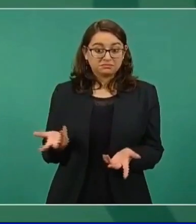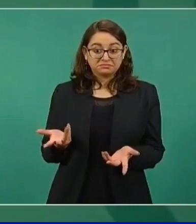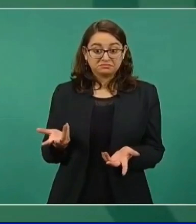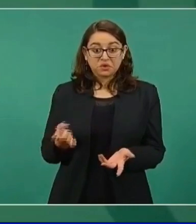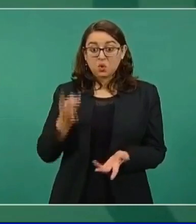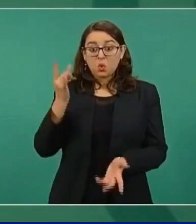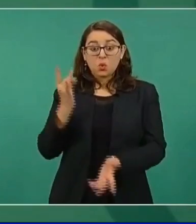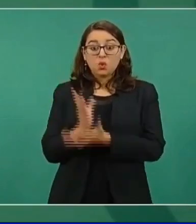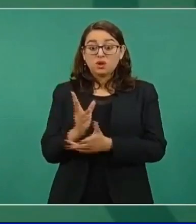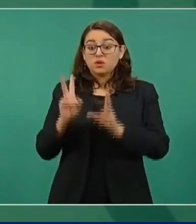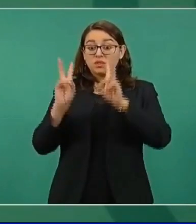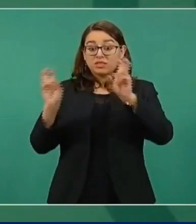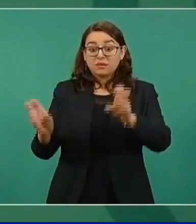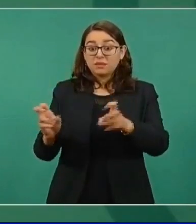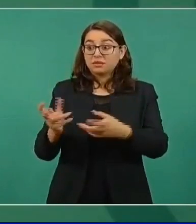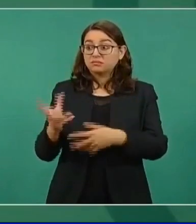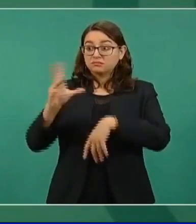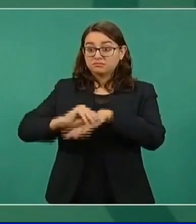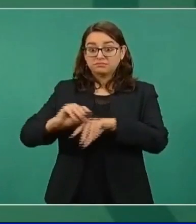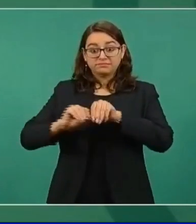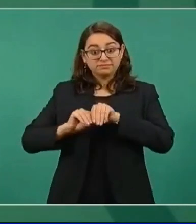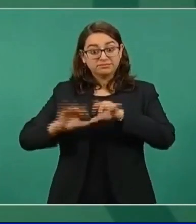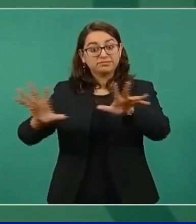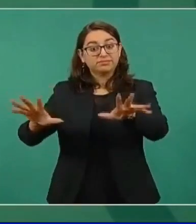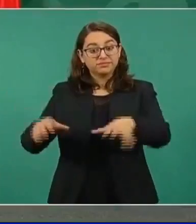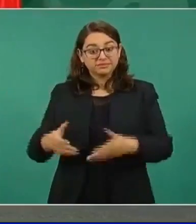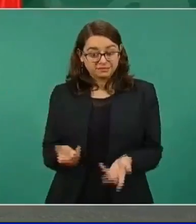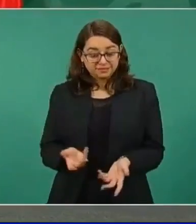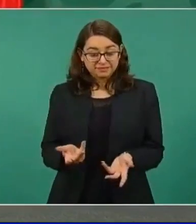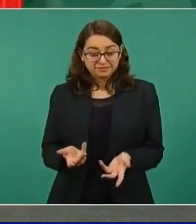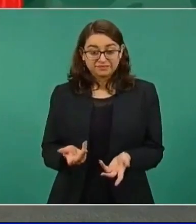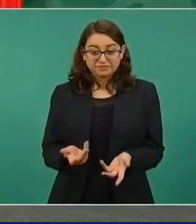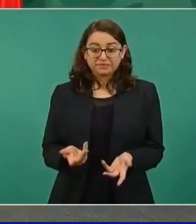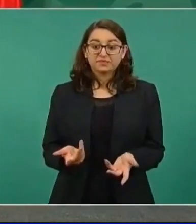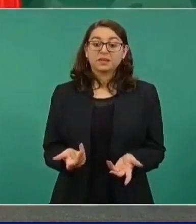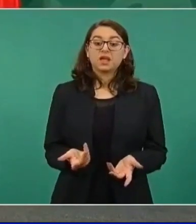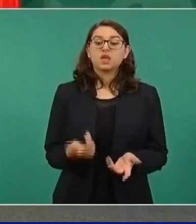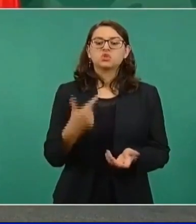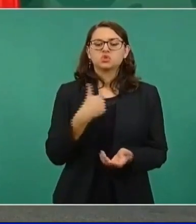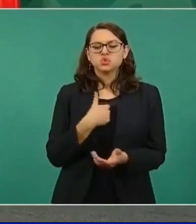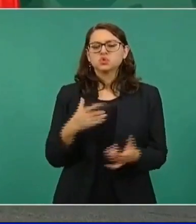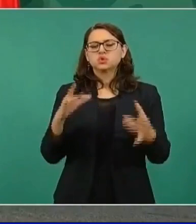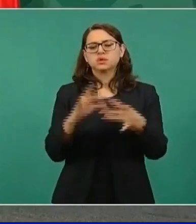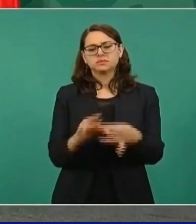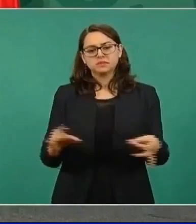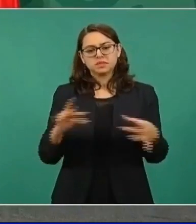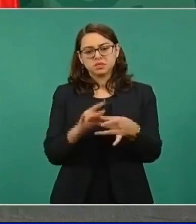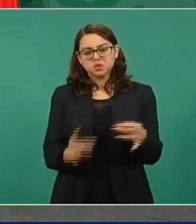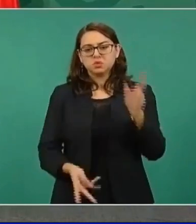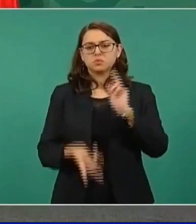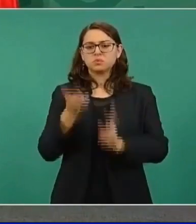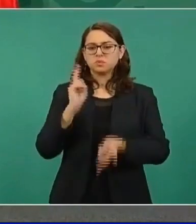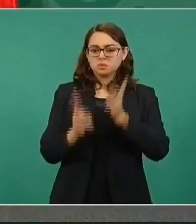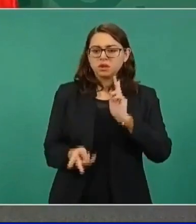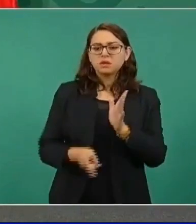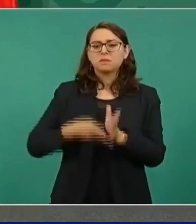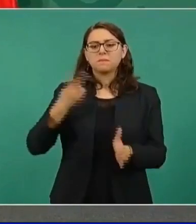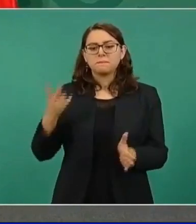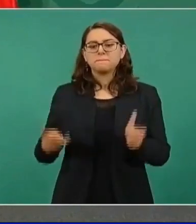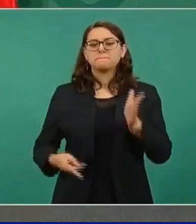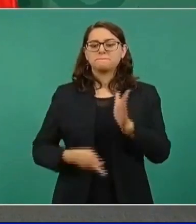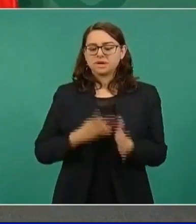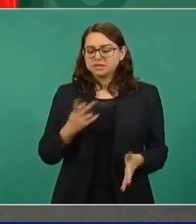platicado, y esto sirve para que la gente vaya tomando más conciencia